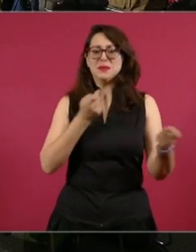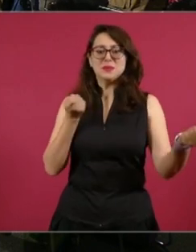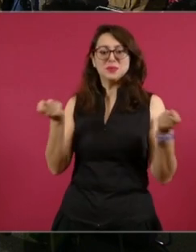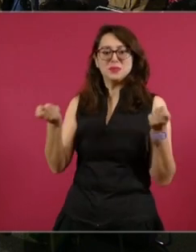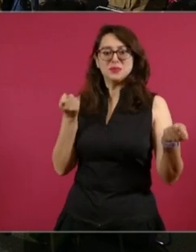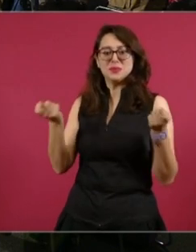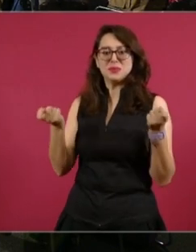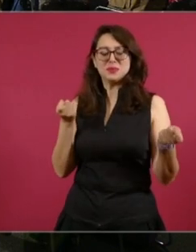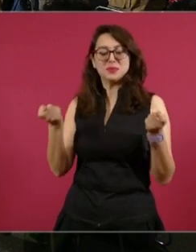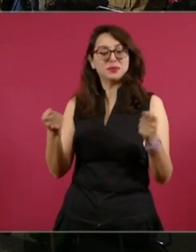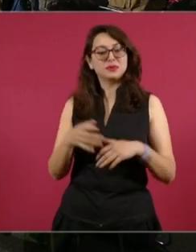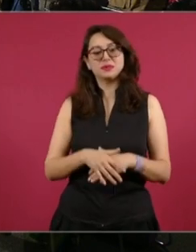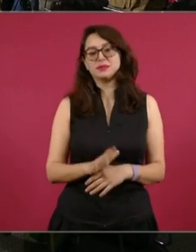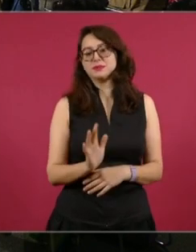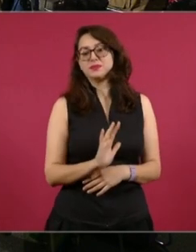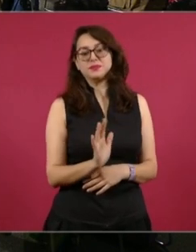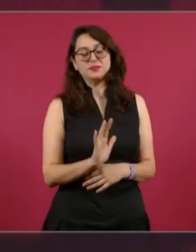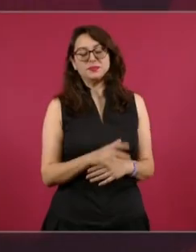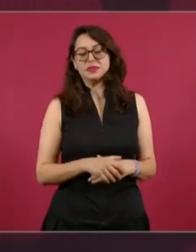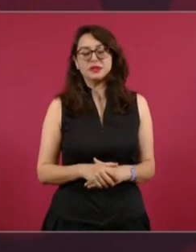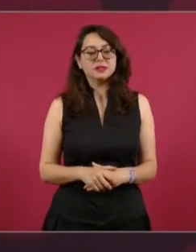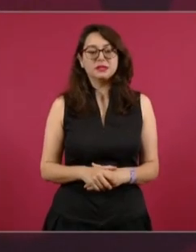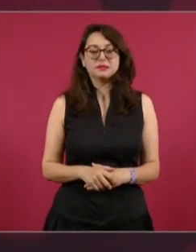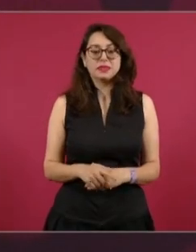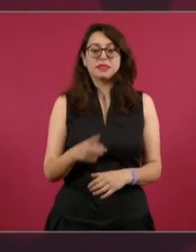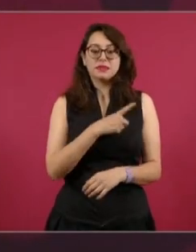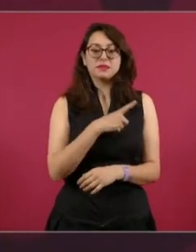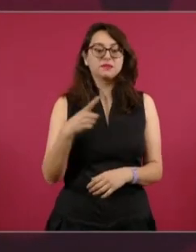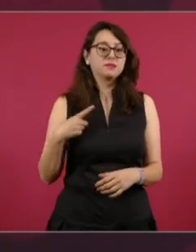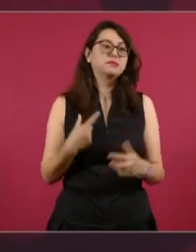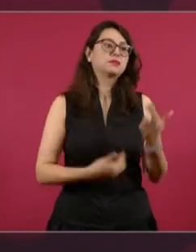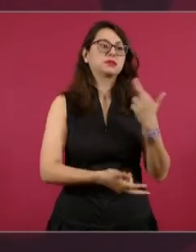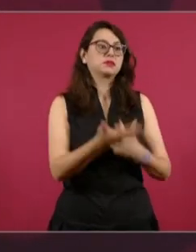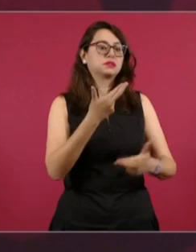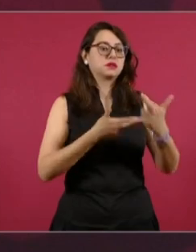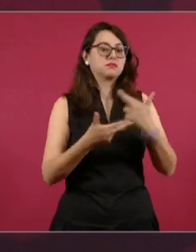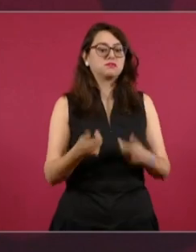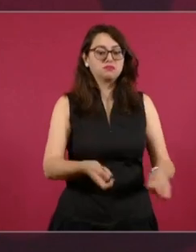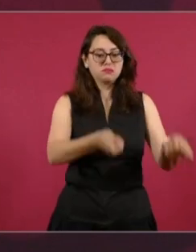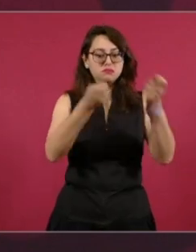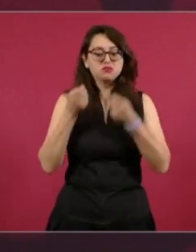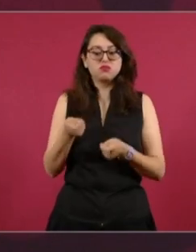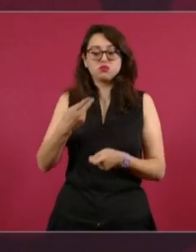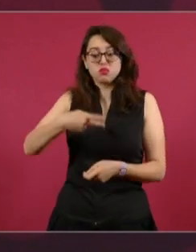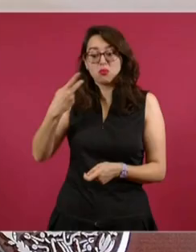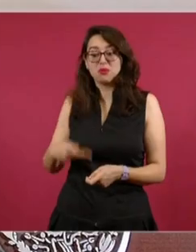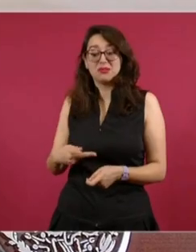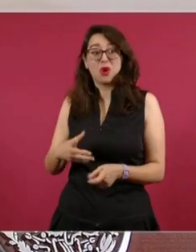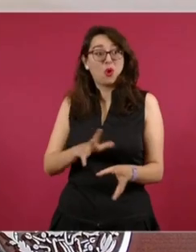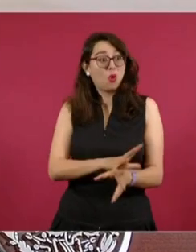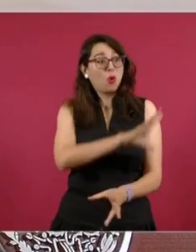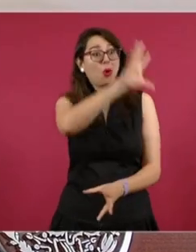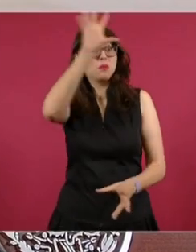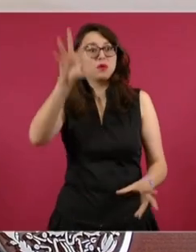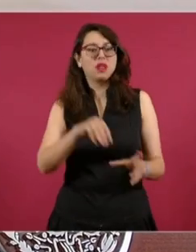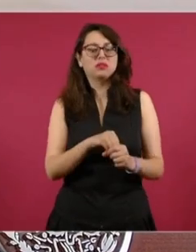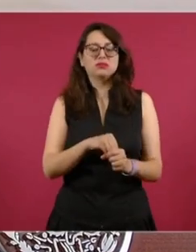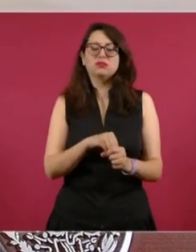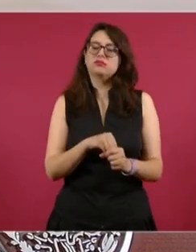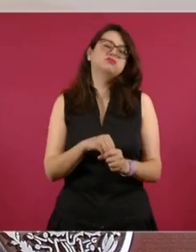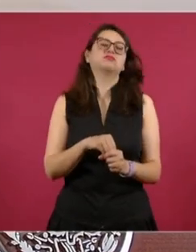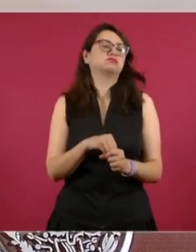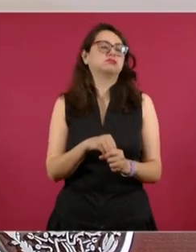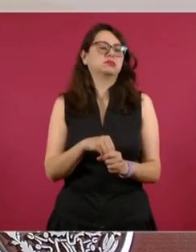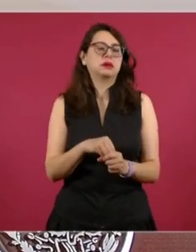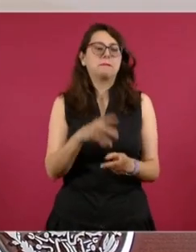Desde luego no vamos a alcanzar a recuperar todo, pero sí se